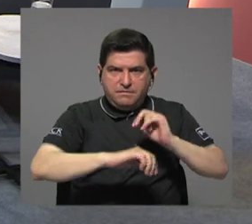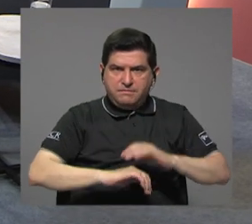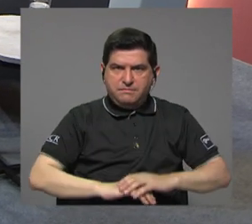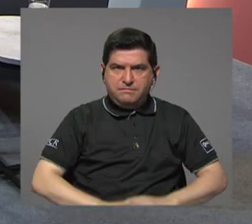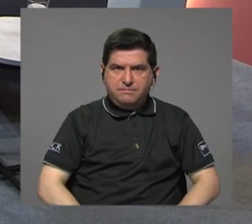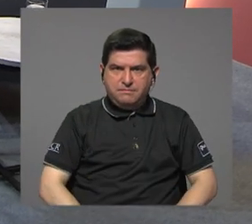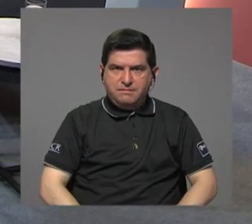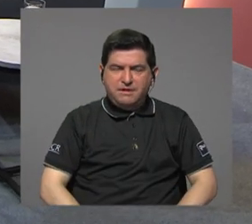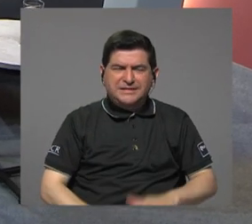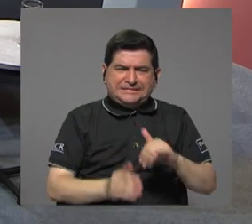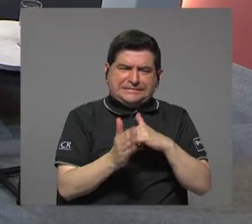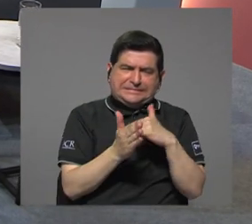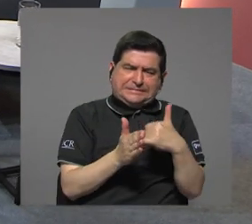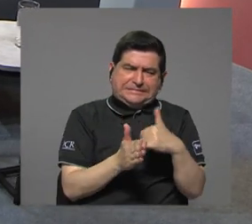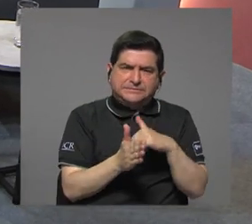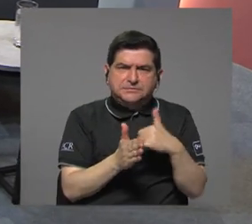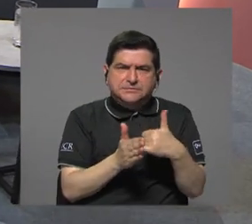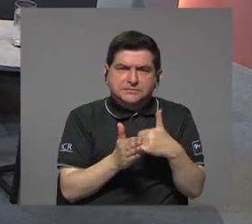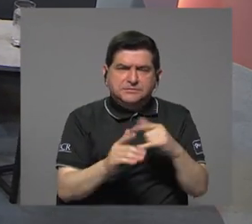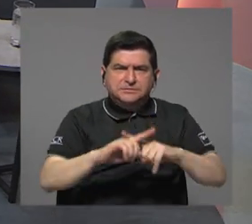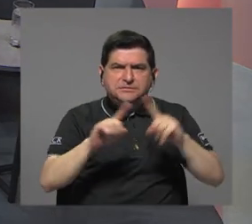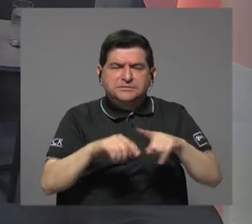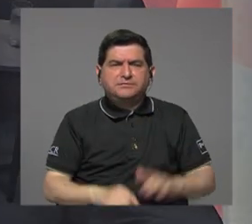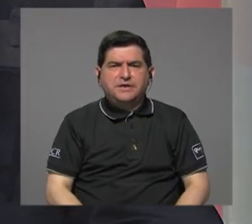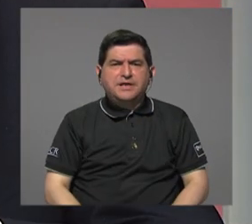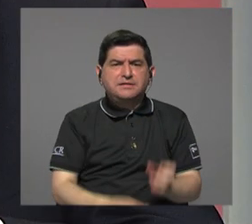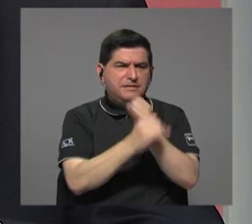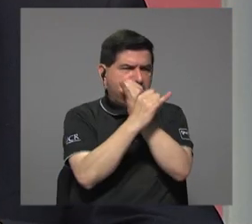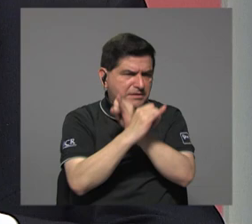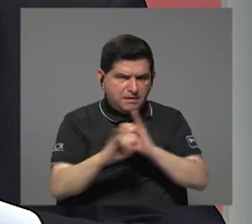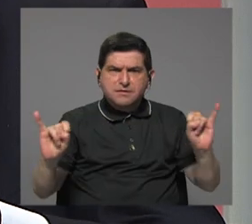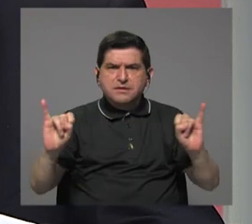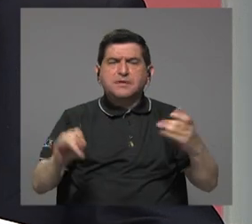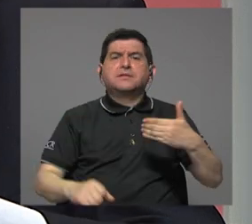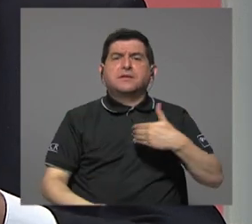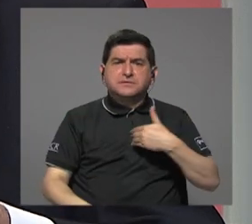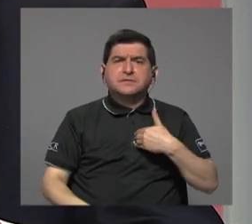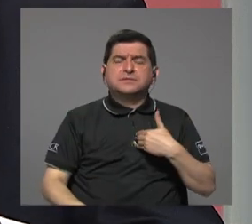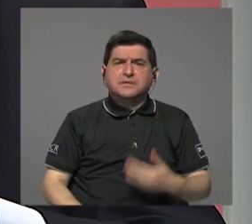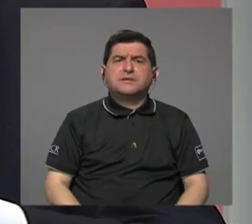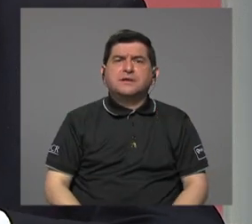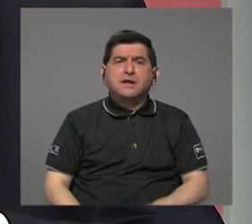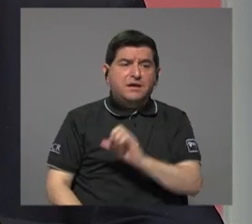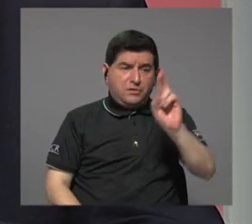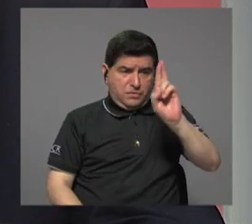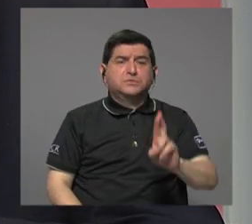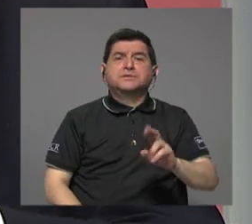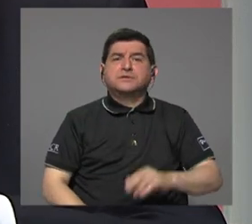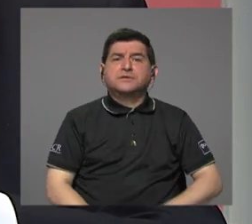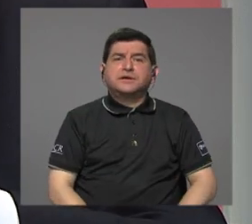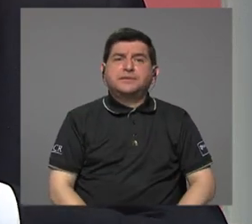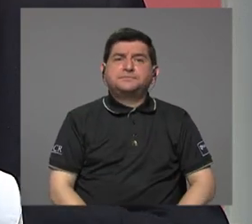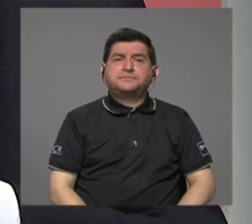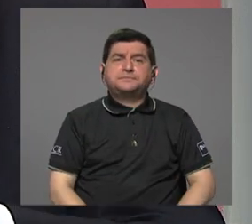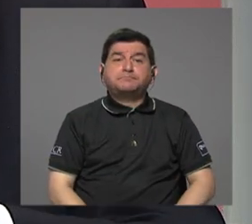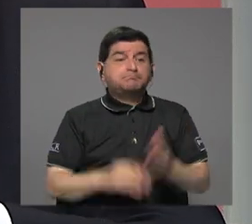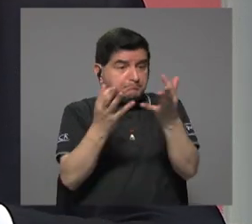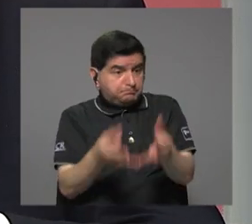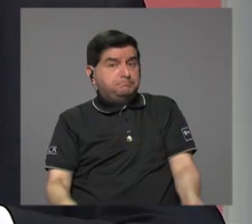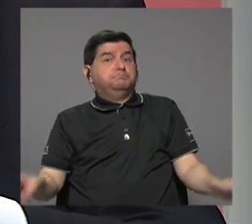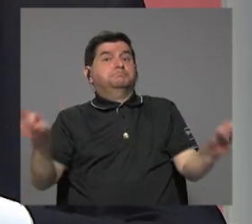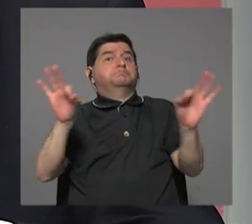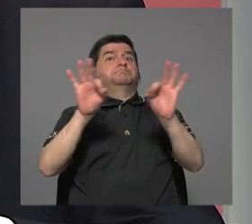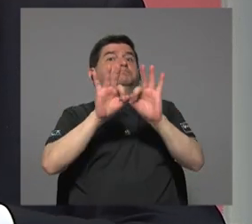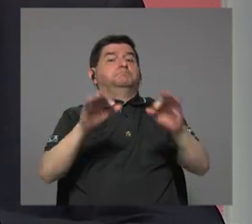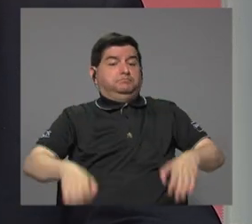que vulneraba muchas de las autonomías que existen en costa rica y que son fundamentales